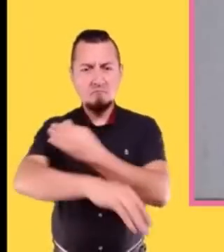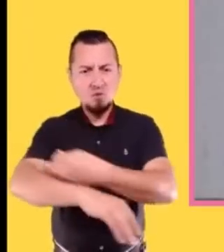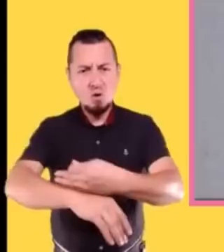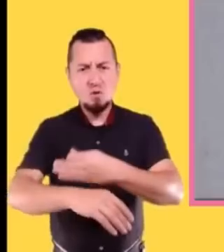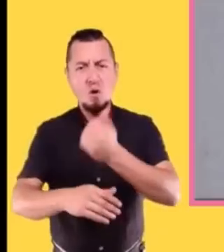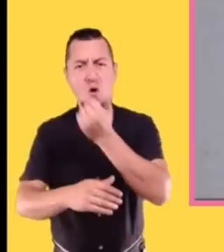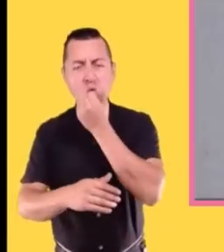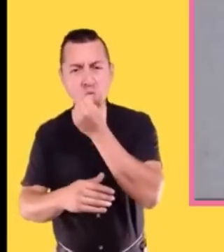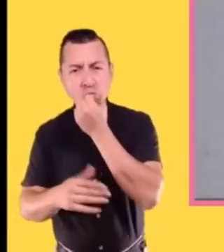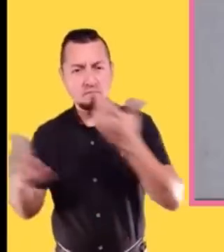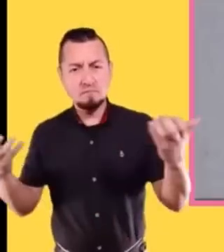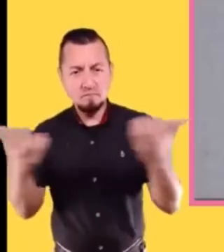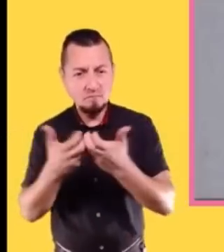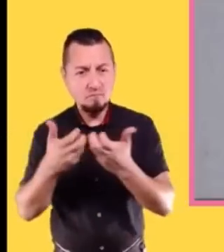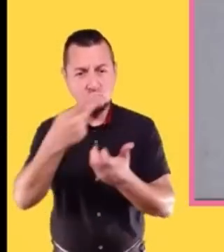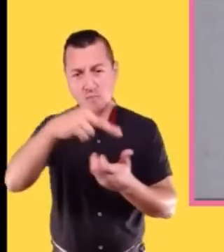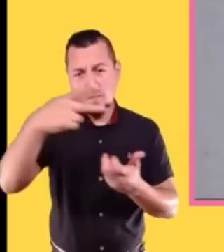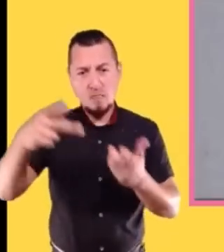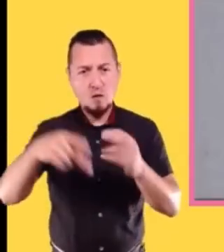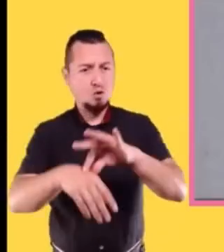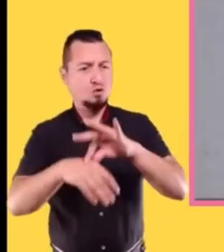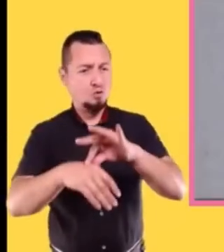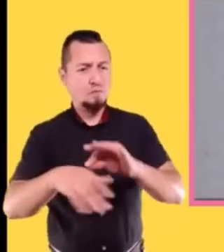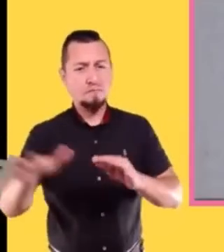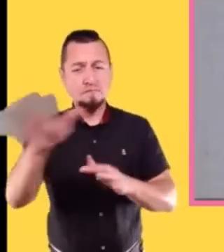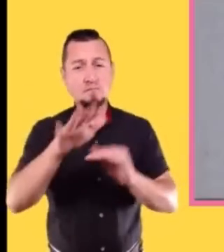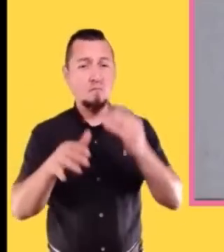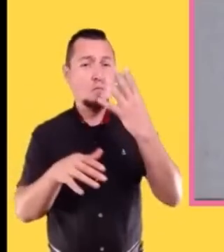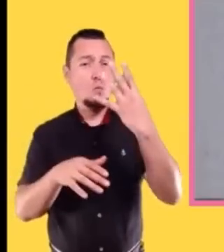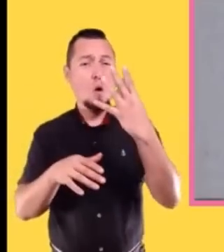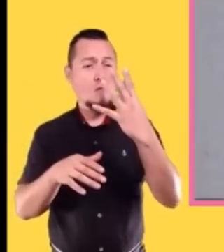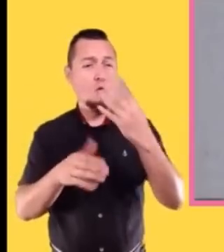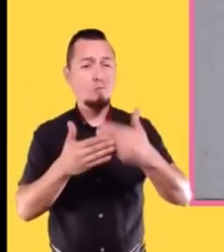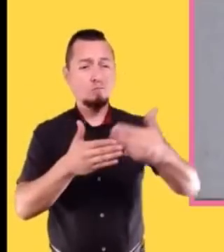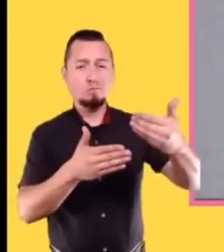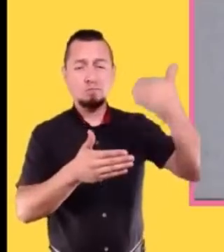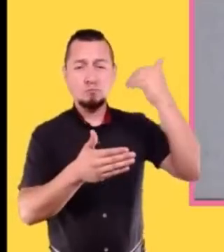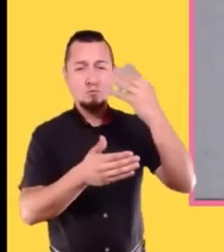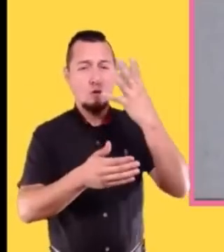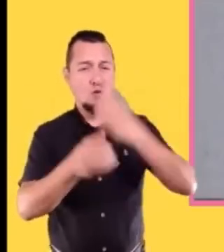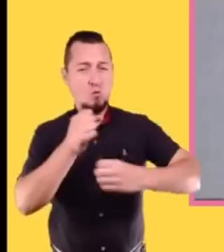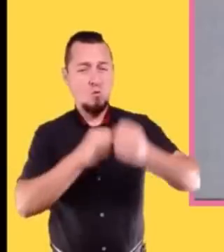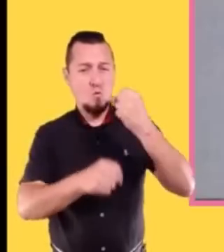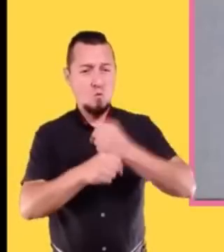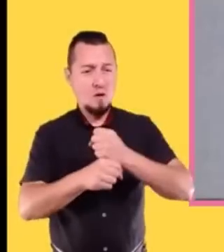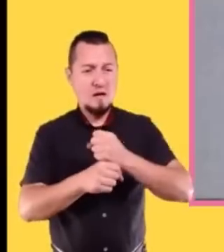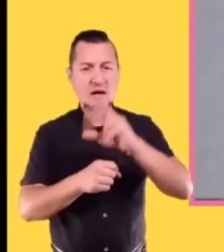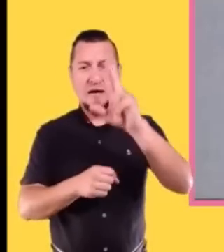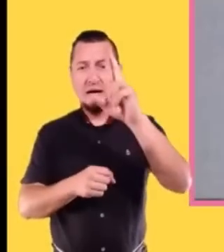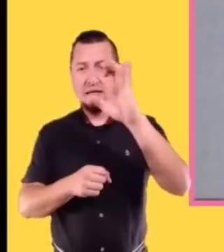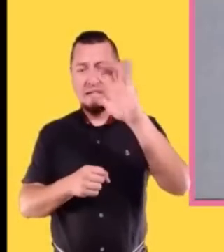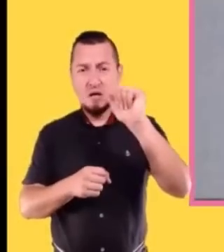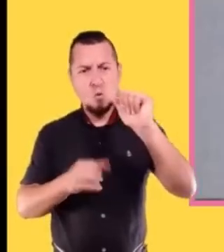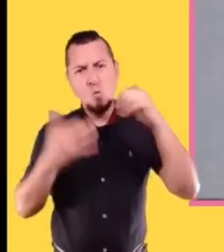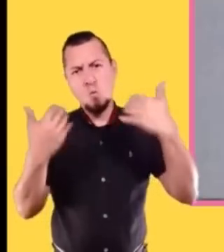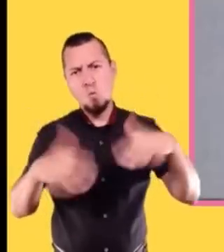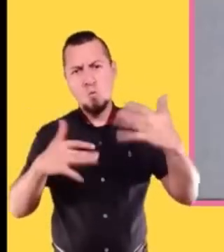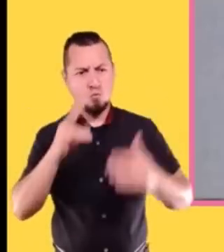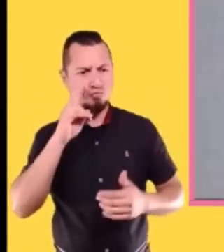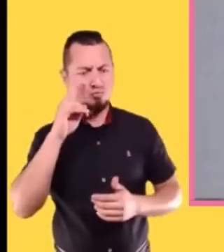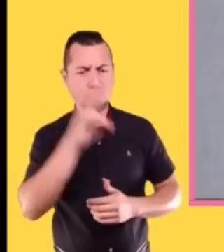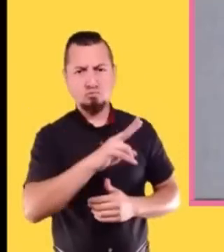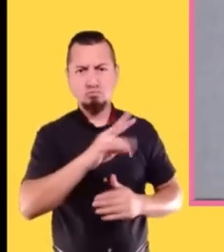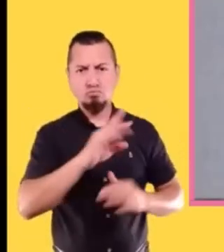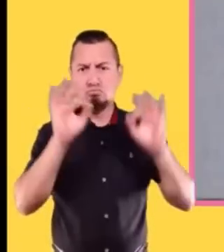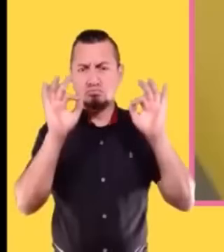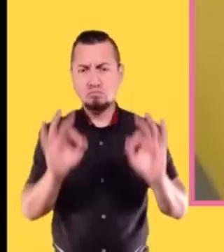lo que ustedes han sido testigos desde hace 4 ediciones. Recrea tomó como base un pilar de la formación a los docentes para